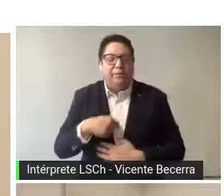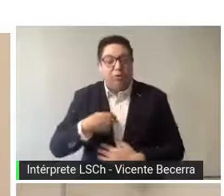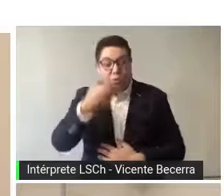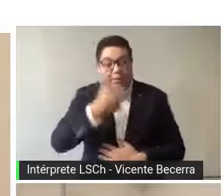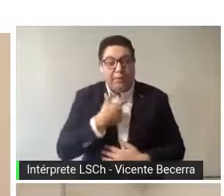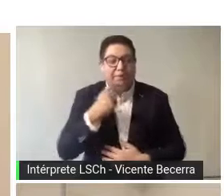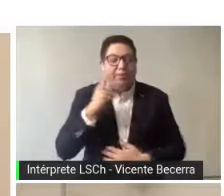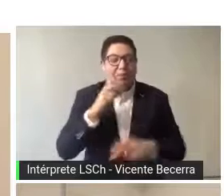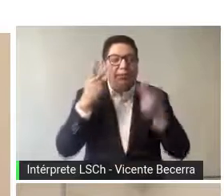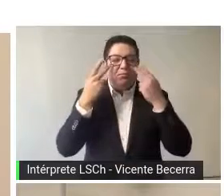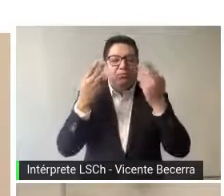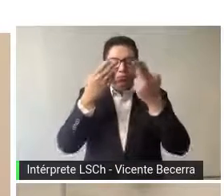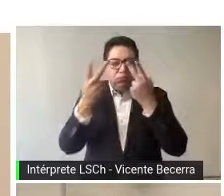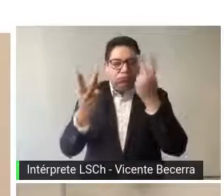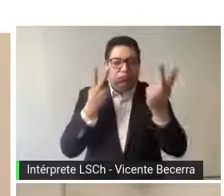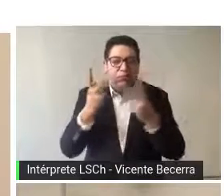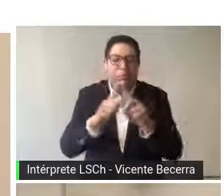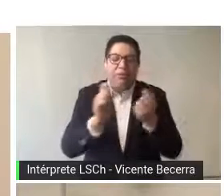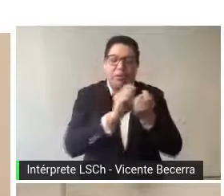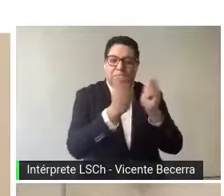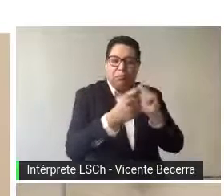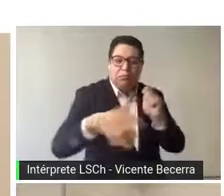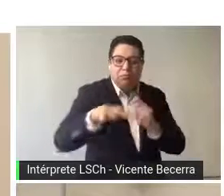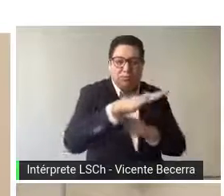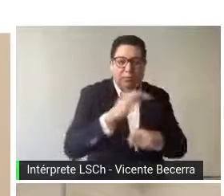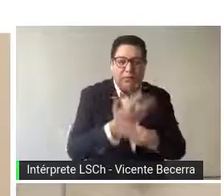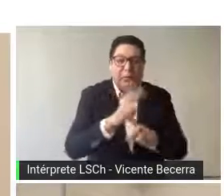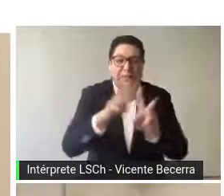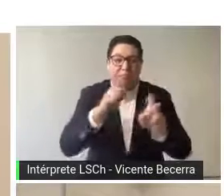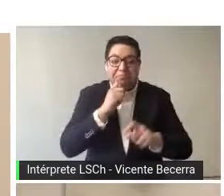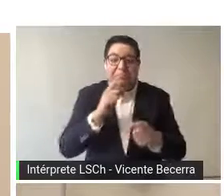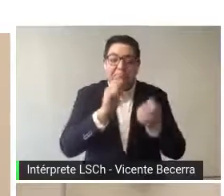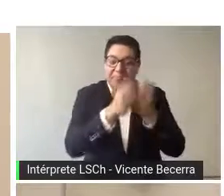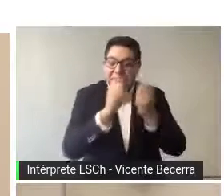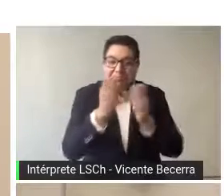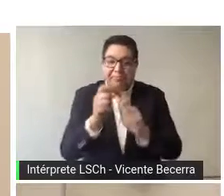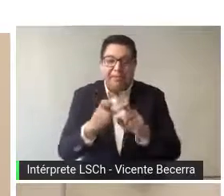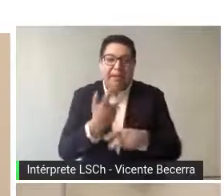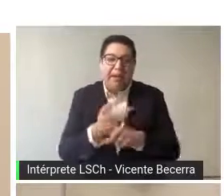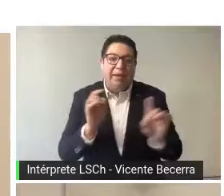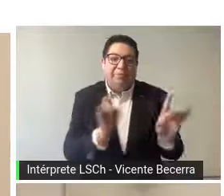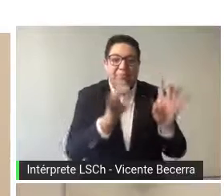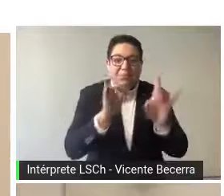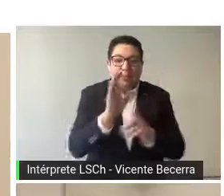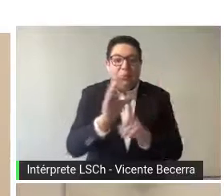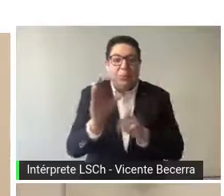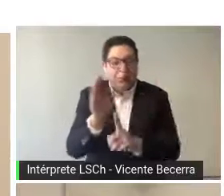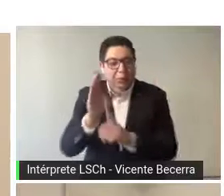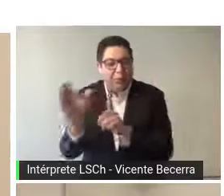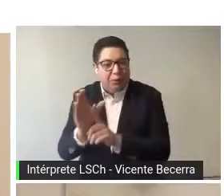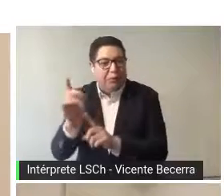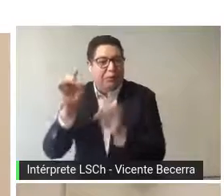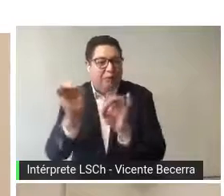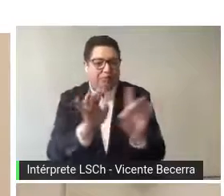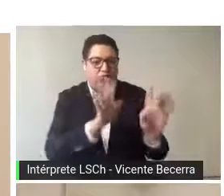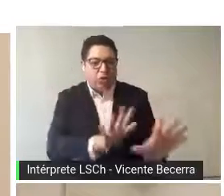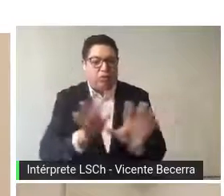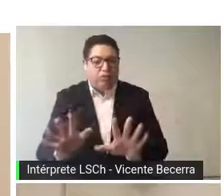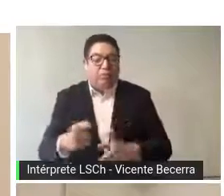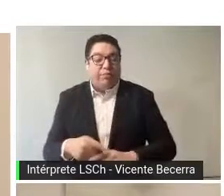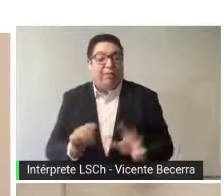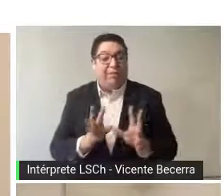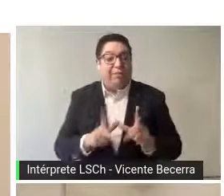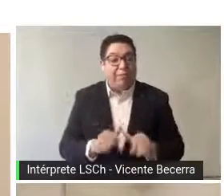mundos distintos, tener que adaptarme quizás a la adversidad, a culturas distintas. Me crié en una